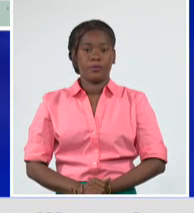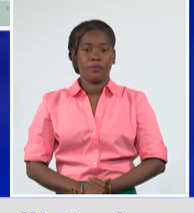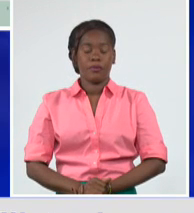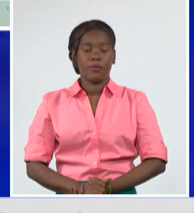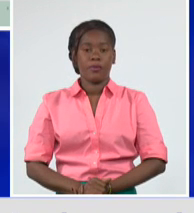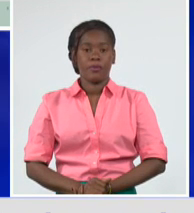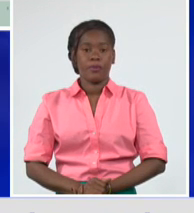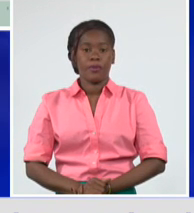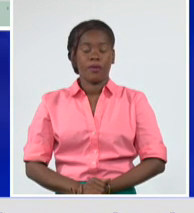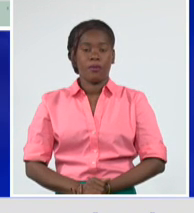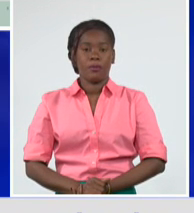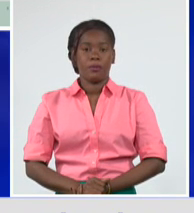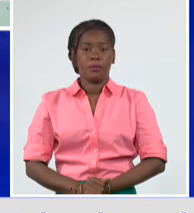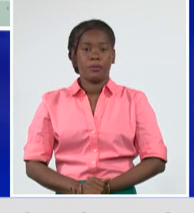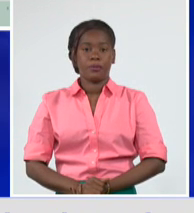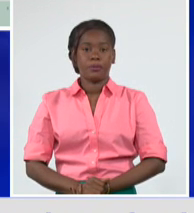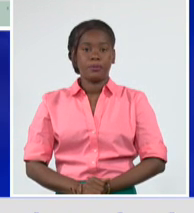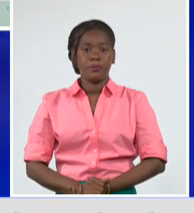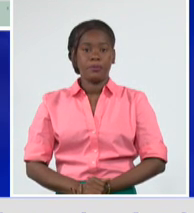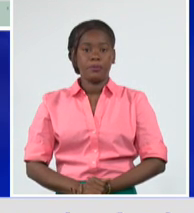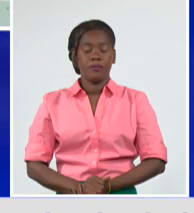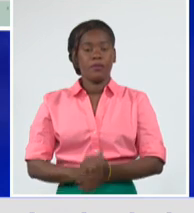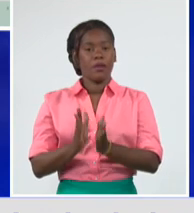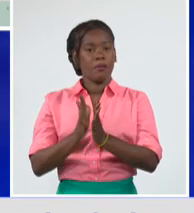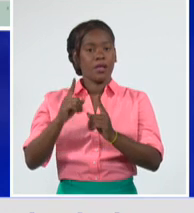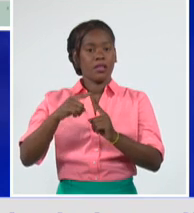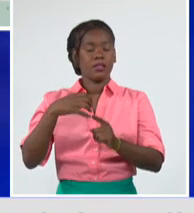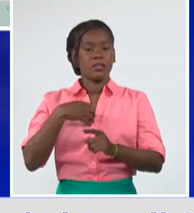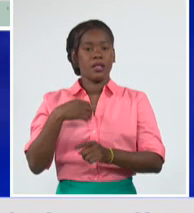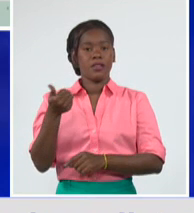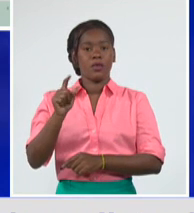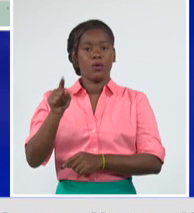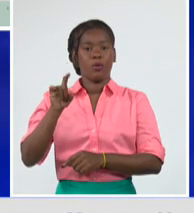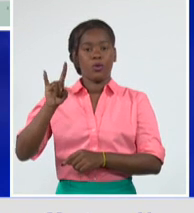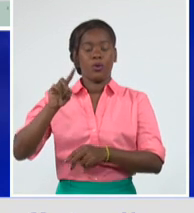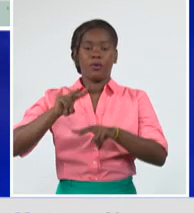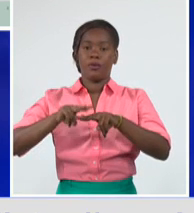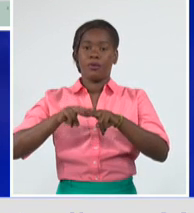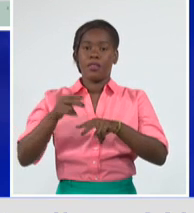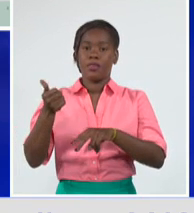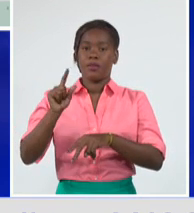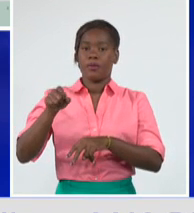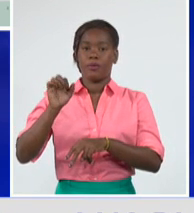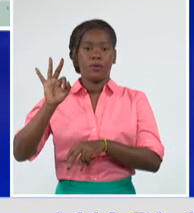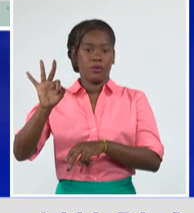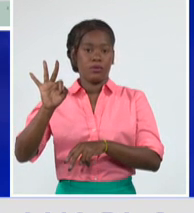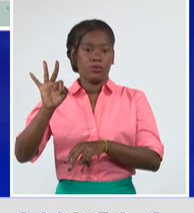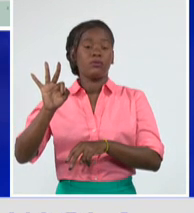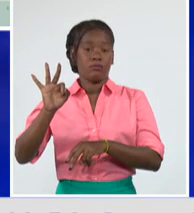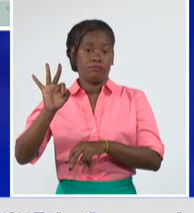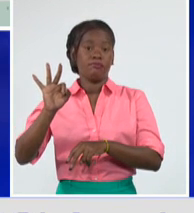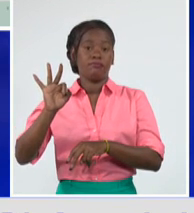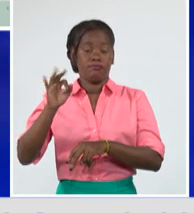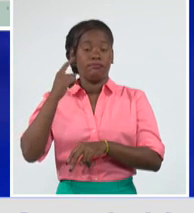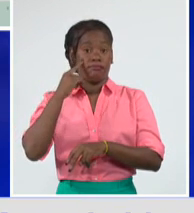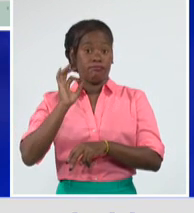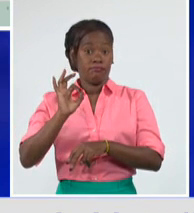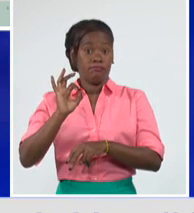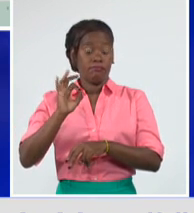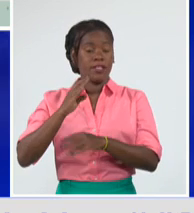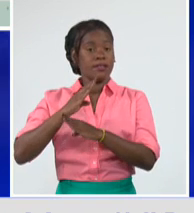letalidad también. Matanza 10,9, La Habana 10,8, otra provincia que ha ido disminuyendo.